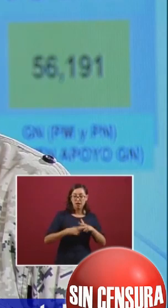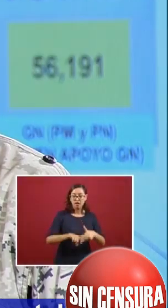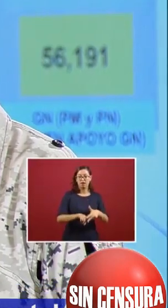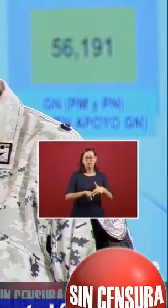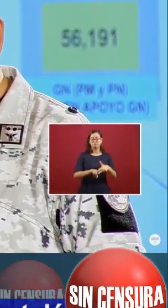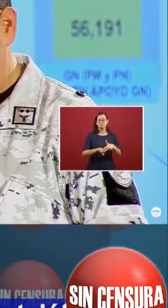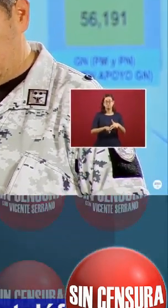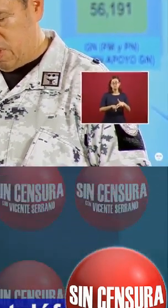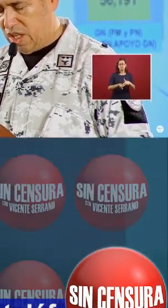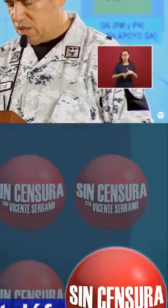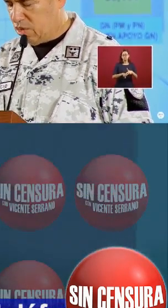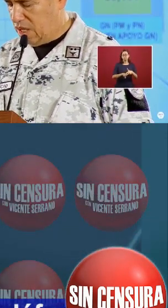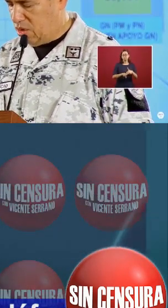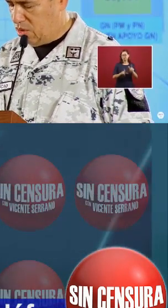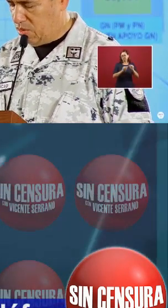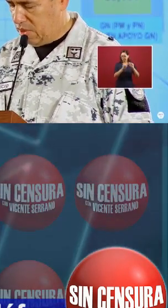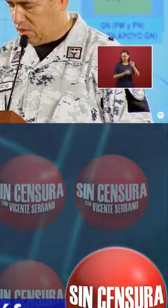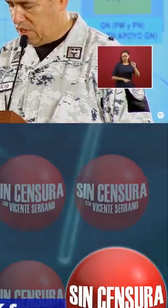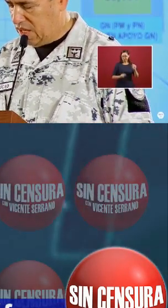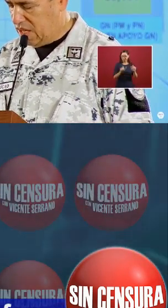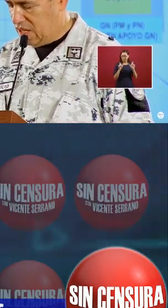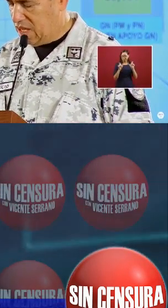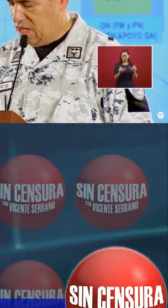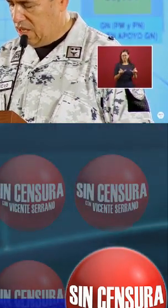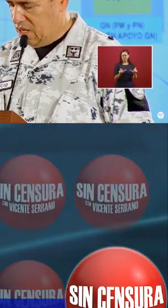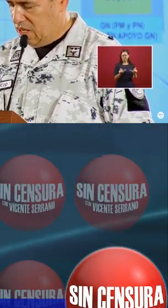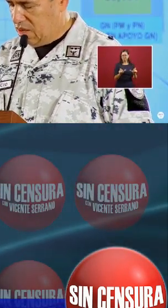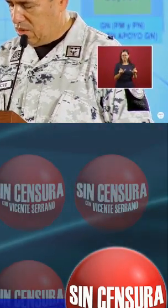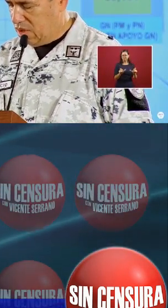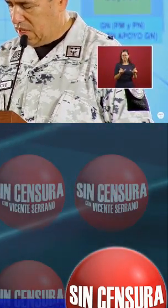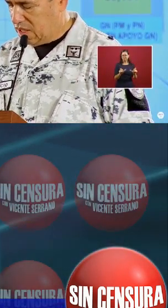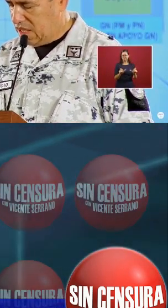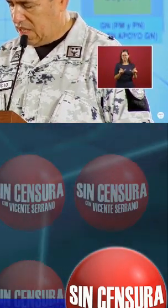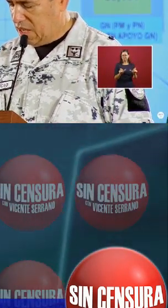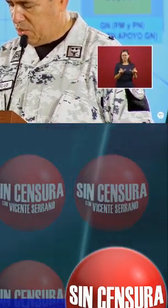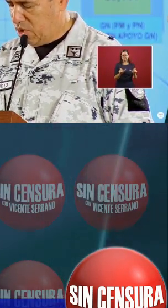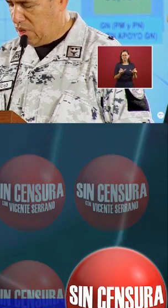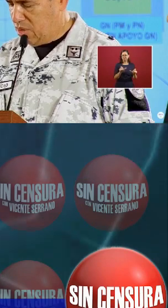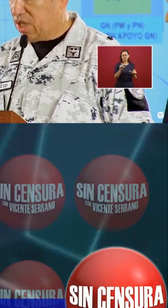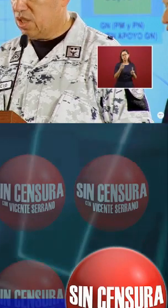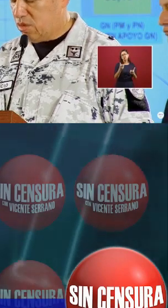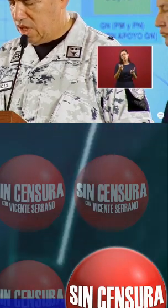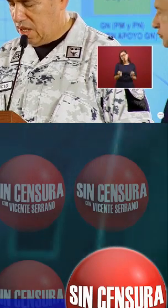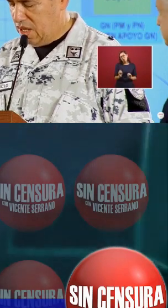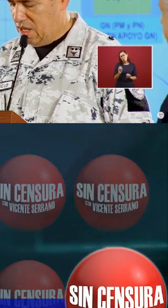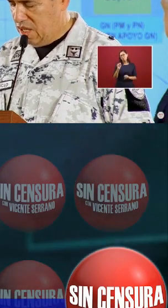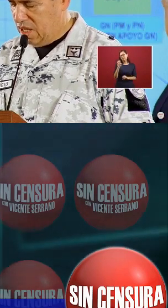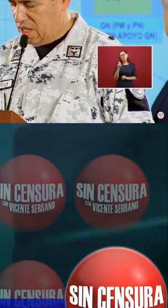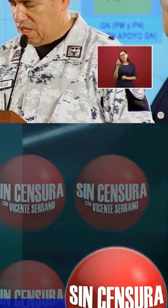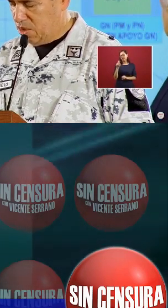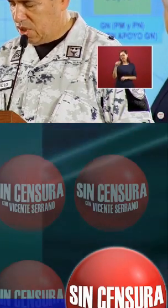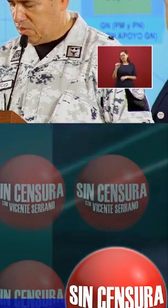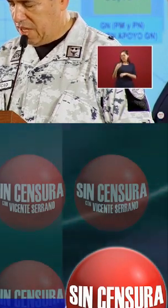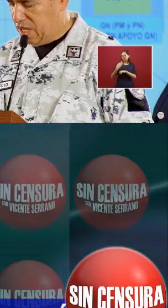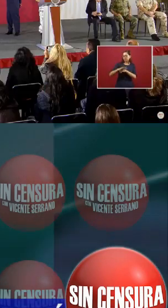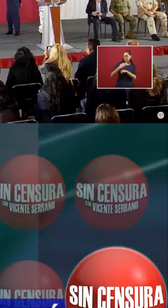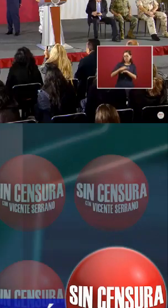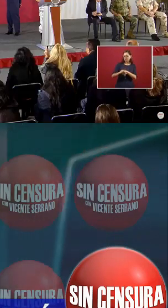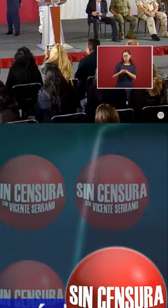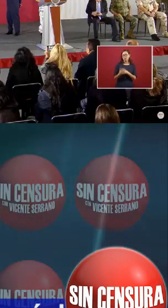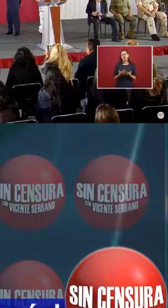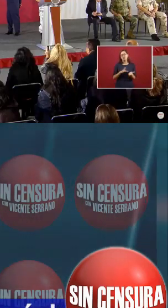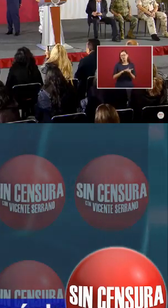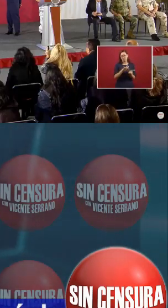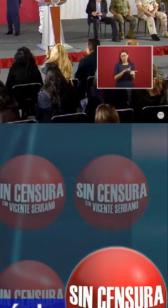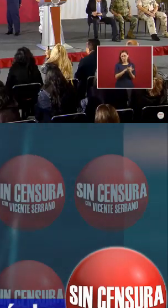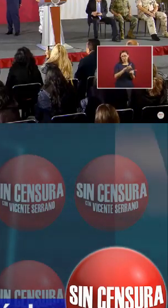como nacional y rompimos esta información para darle un boletín especial para darle una información aún muchísimo más pues por